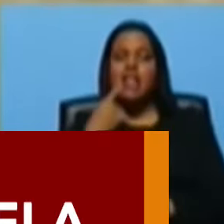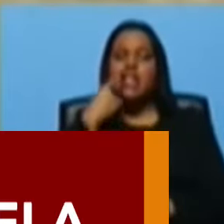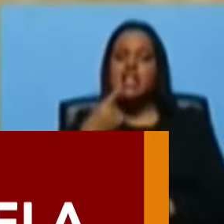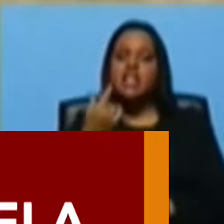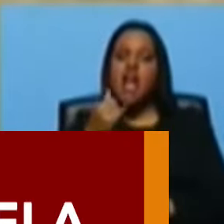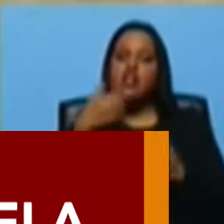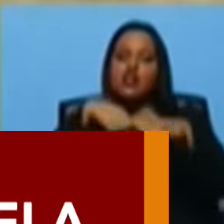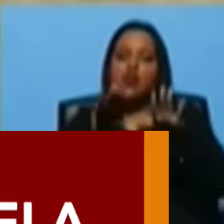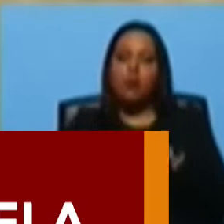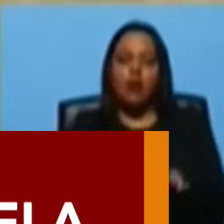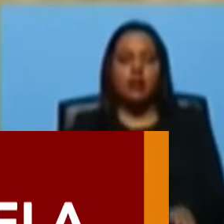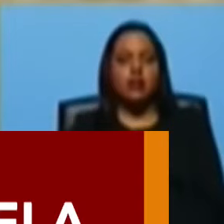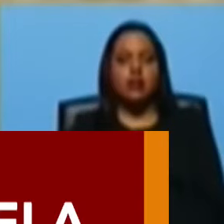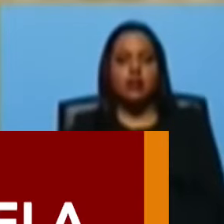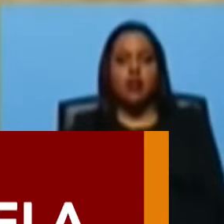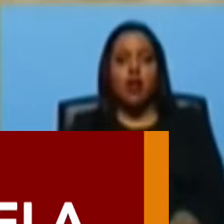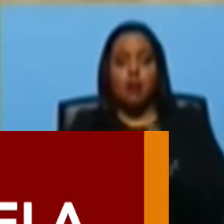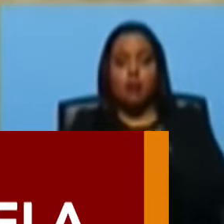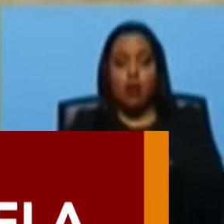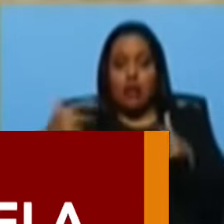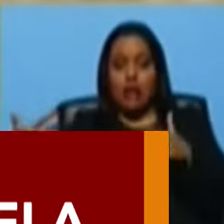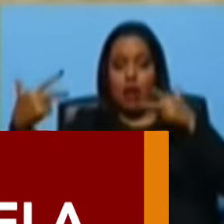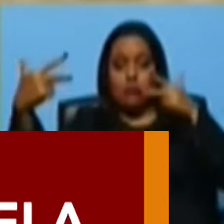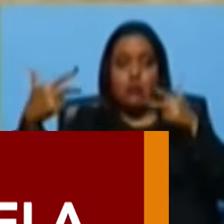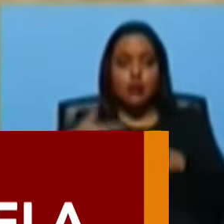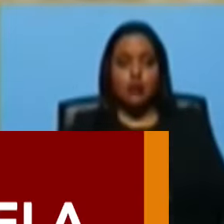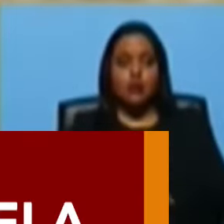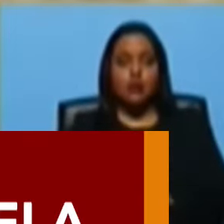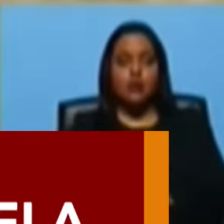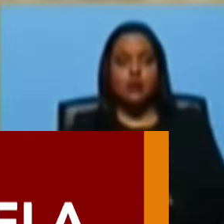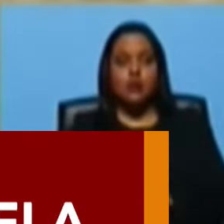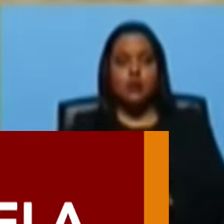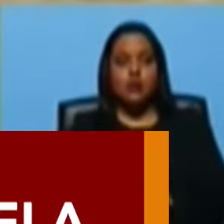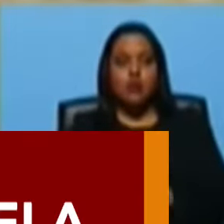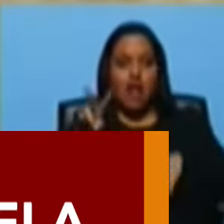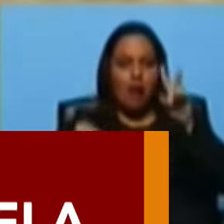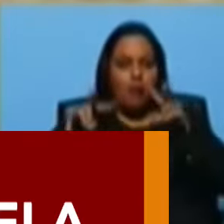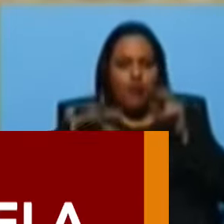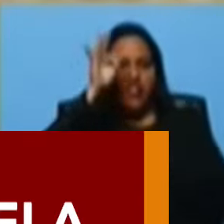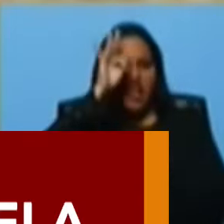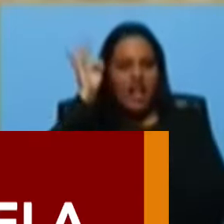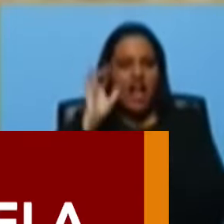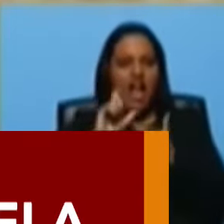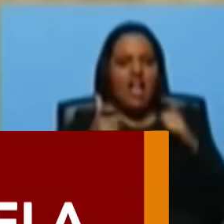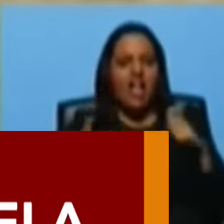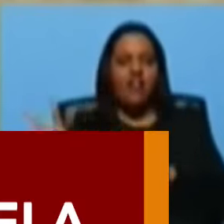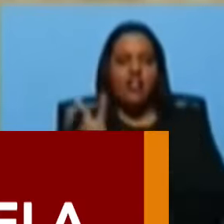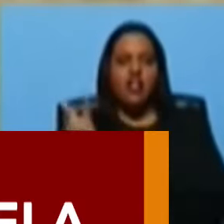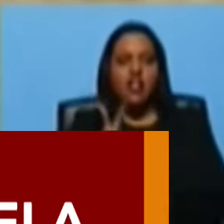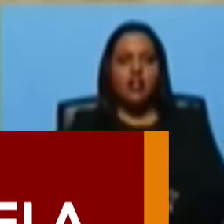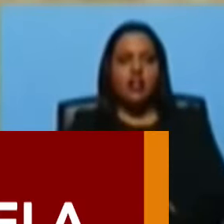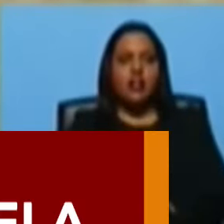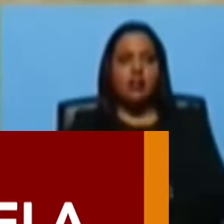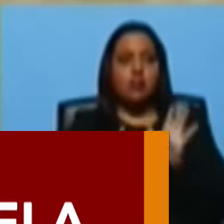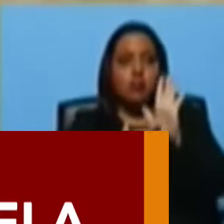social WhatsApp Bueno ahora le tocó el turno a tiktok el mundo contra Venezuela el mundo contra maduro según el propio